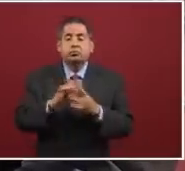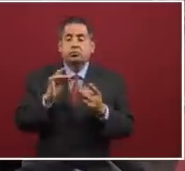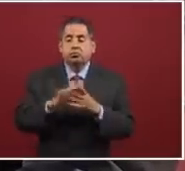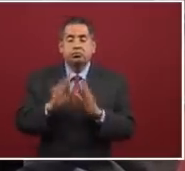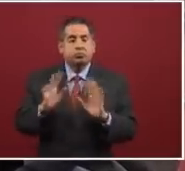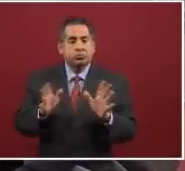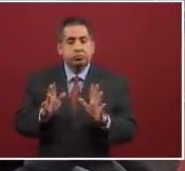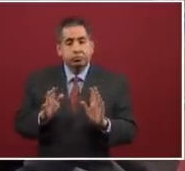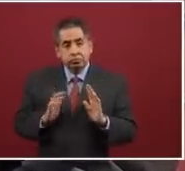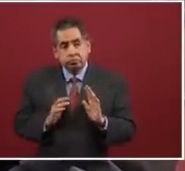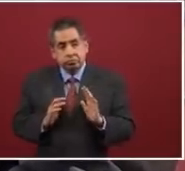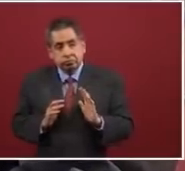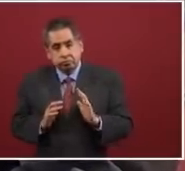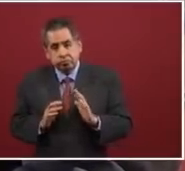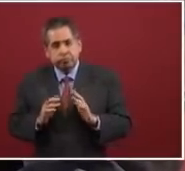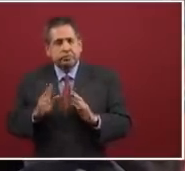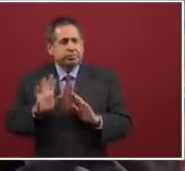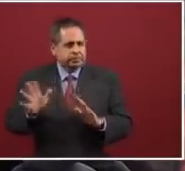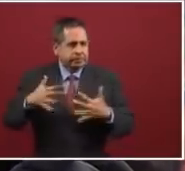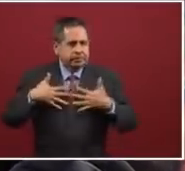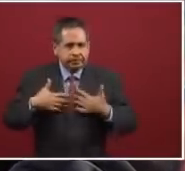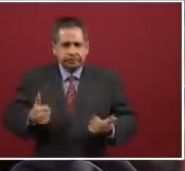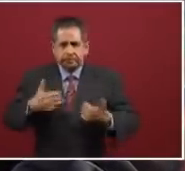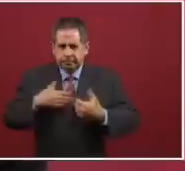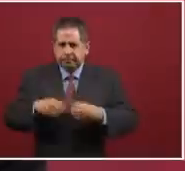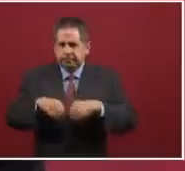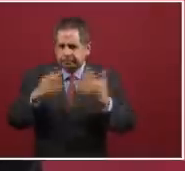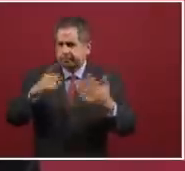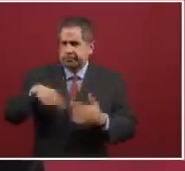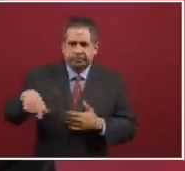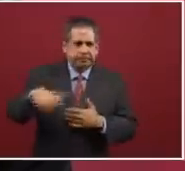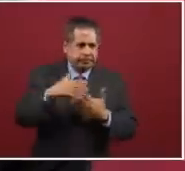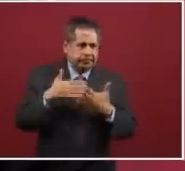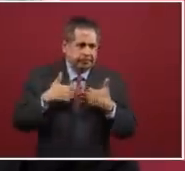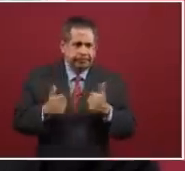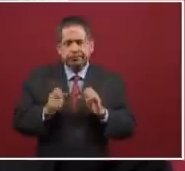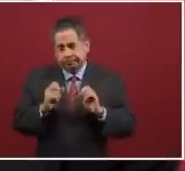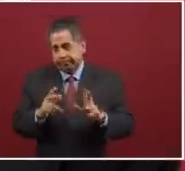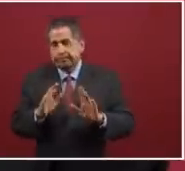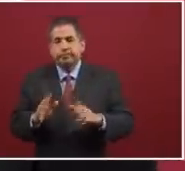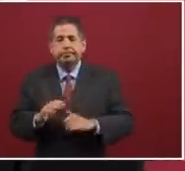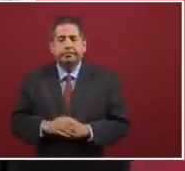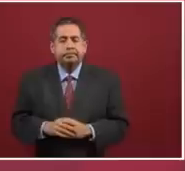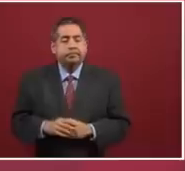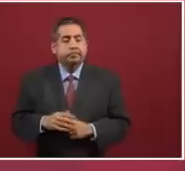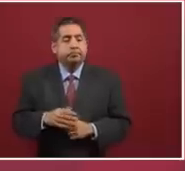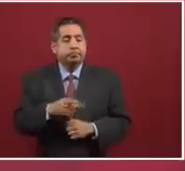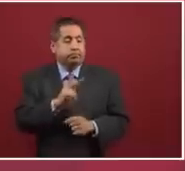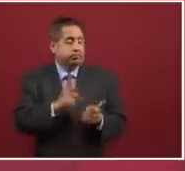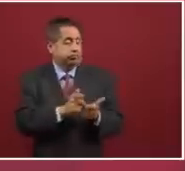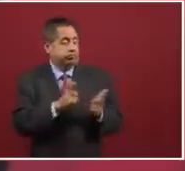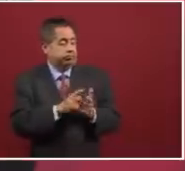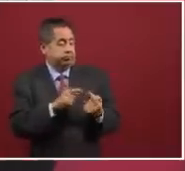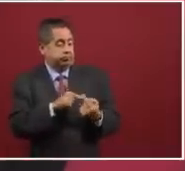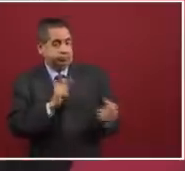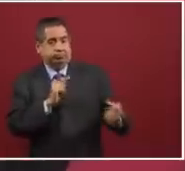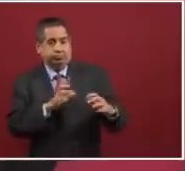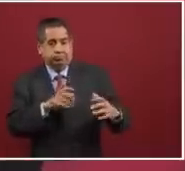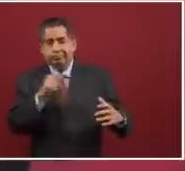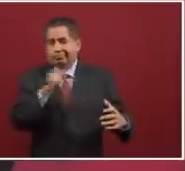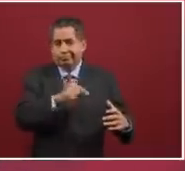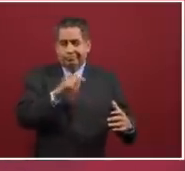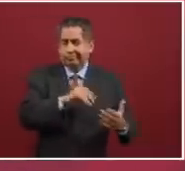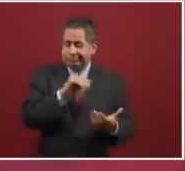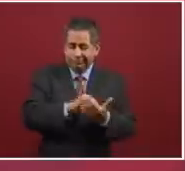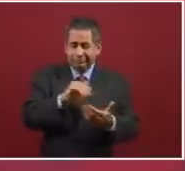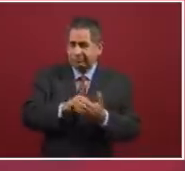ido entendiendo, pero pues nuestros adversarios no